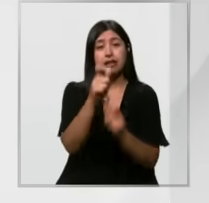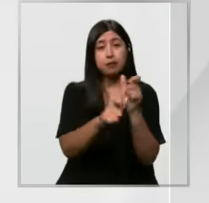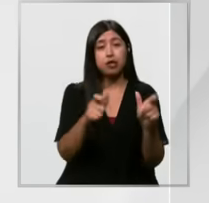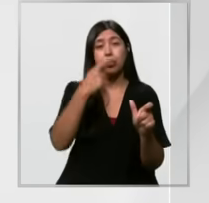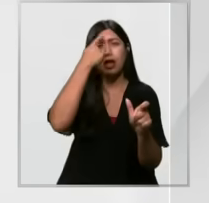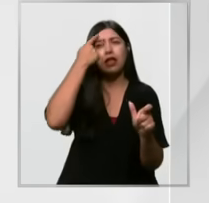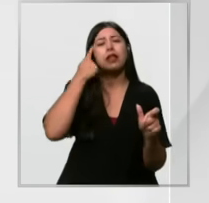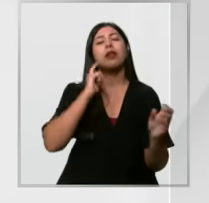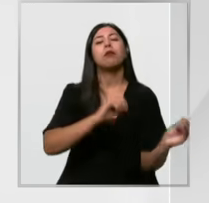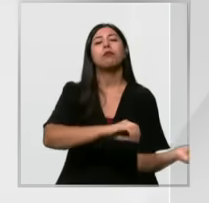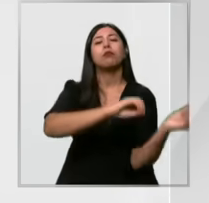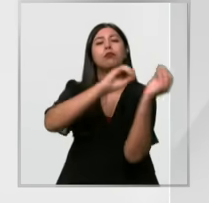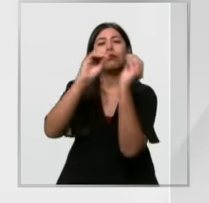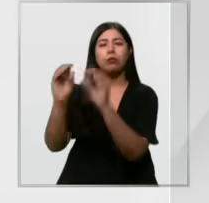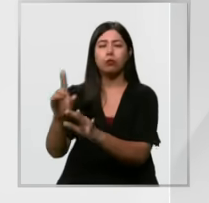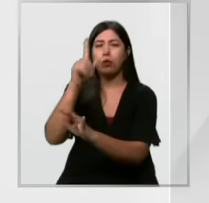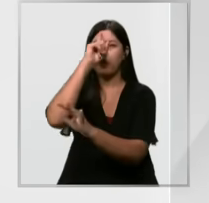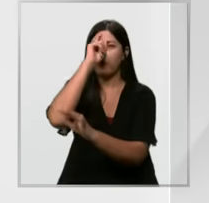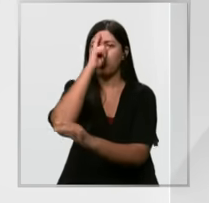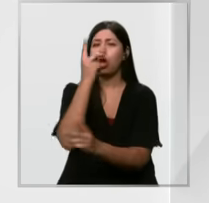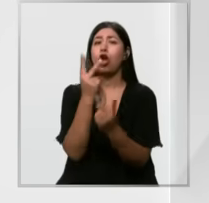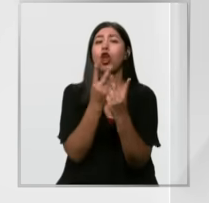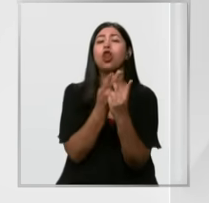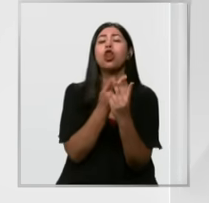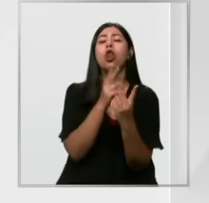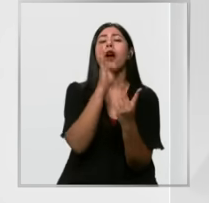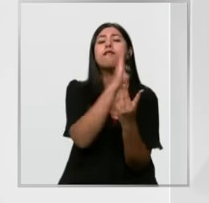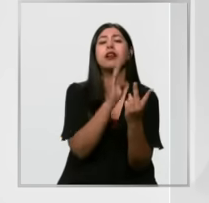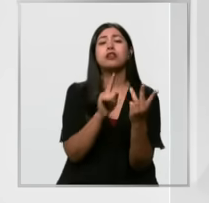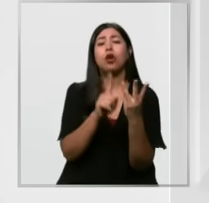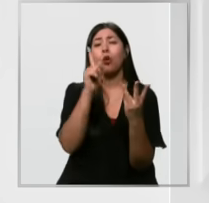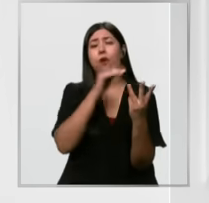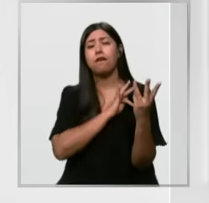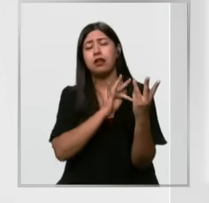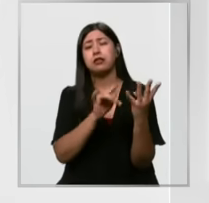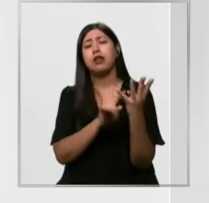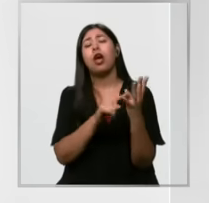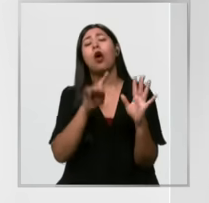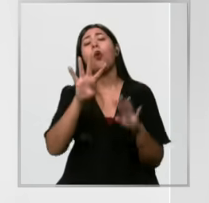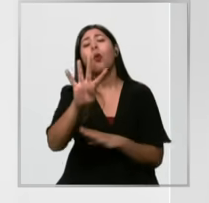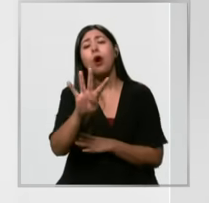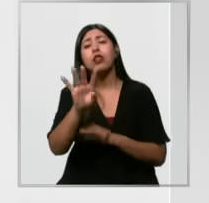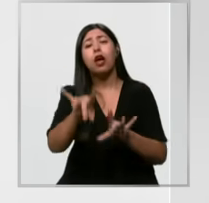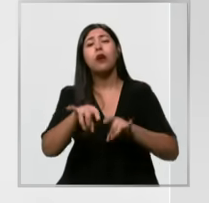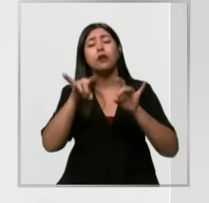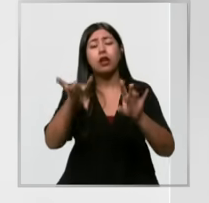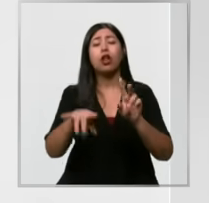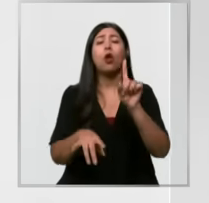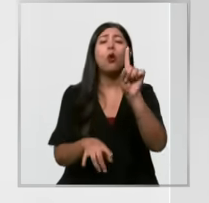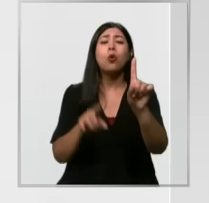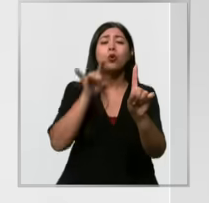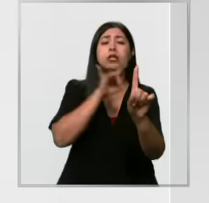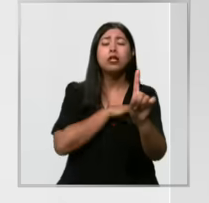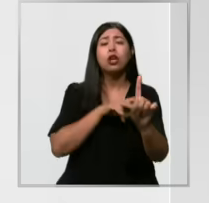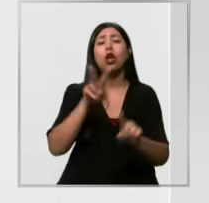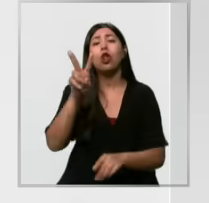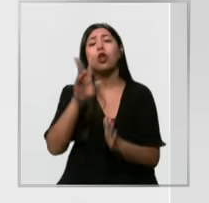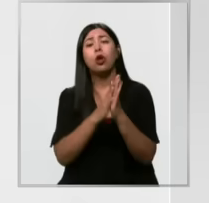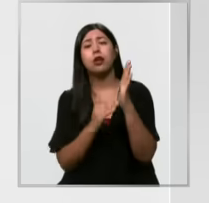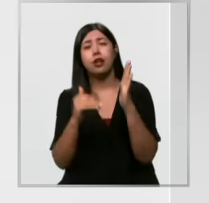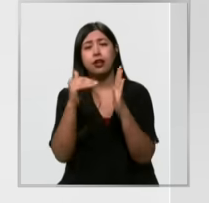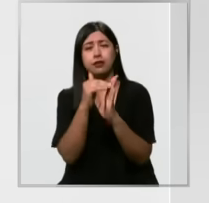hospital. 2 pasajeros de Brasil, 1 francés, 4 australianos, 1 chileno, 2 neozelandeses y